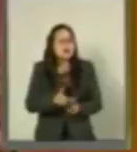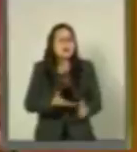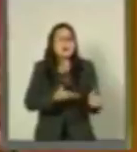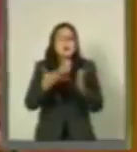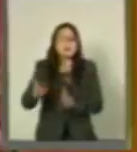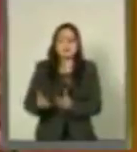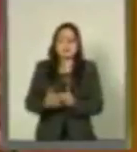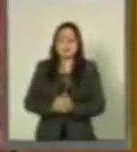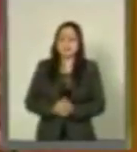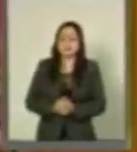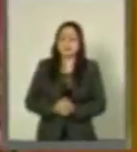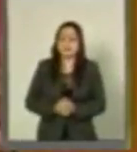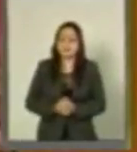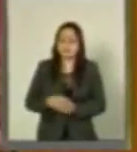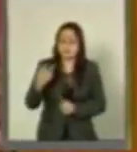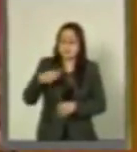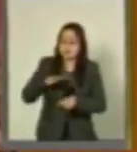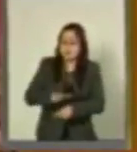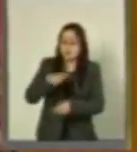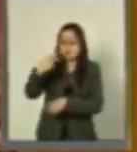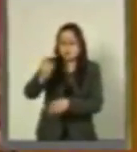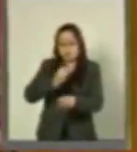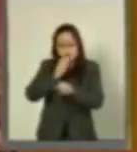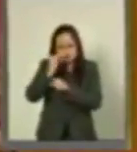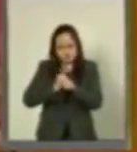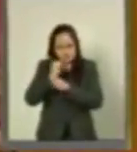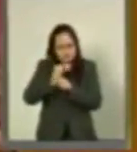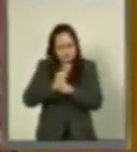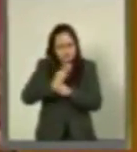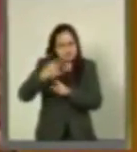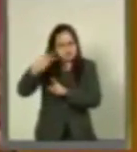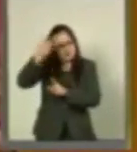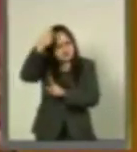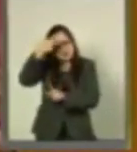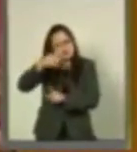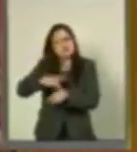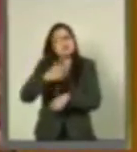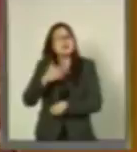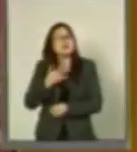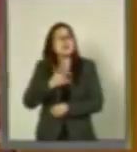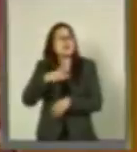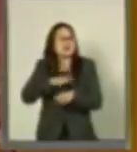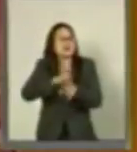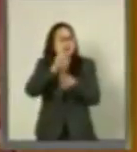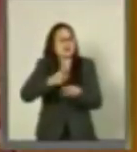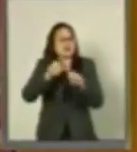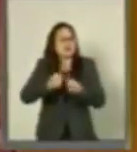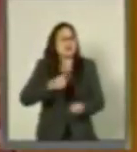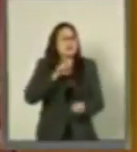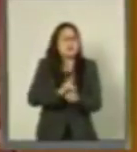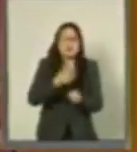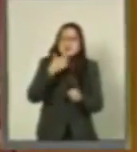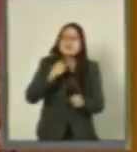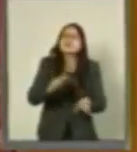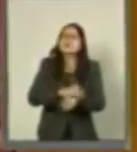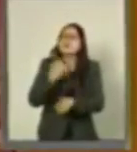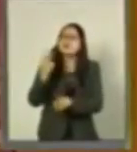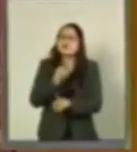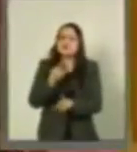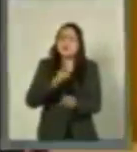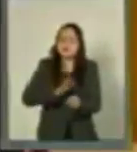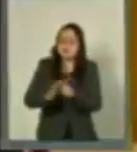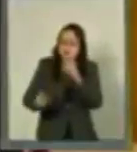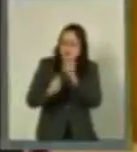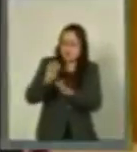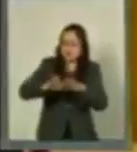En base a su diagnóstico, ¿por qué no funciona la estrategia de seguridad? ¿Cuál es la ruta?